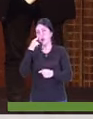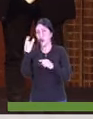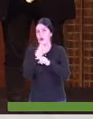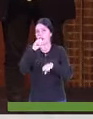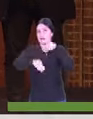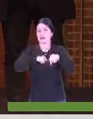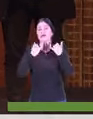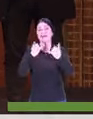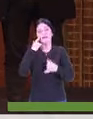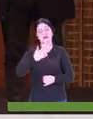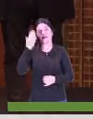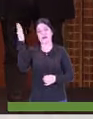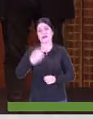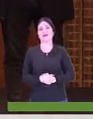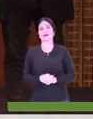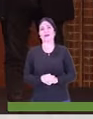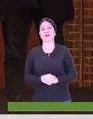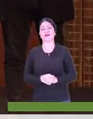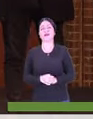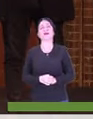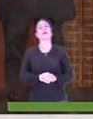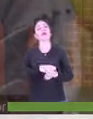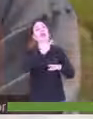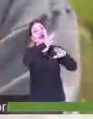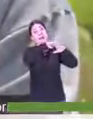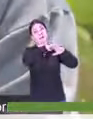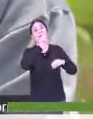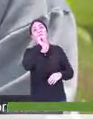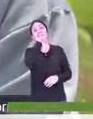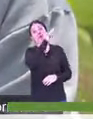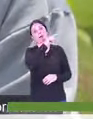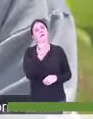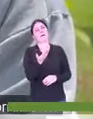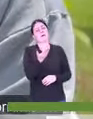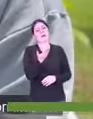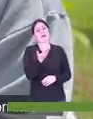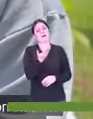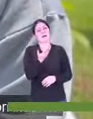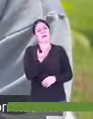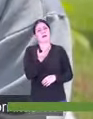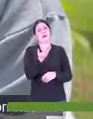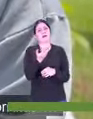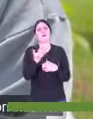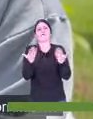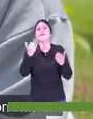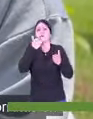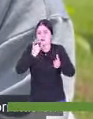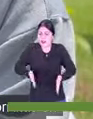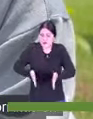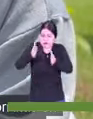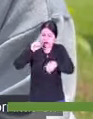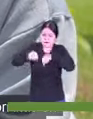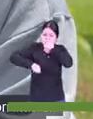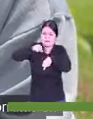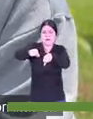veamos. Mi pregunta es la siguiente, ¿por qué razón dejaron de construir las ciclorrutas en los